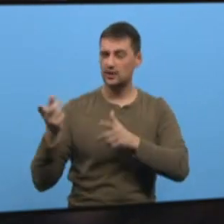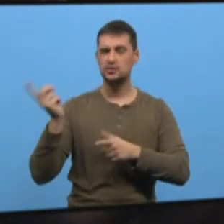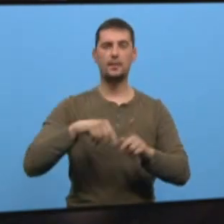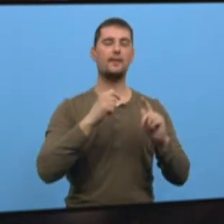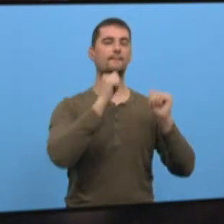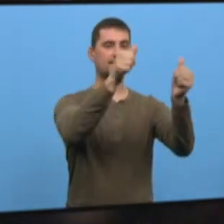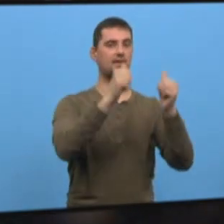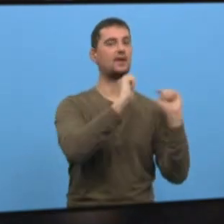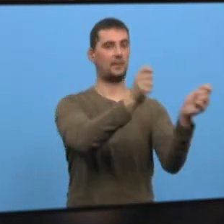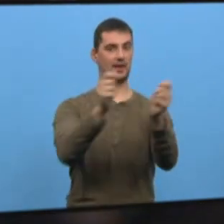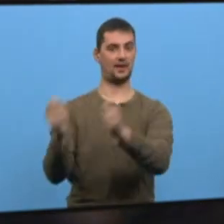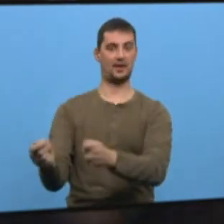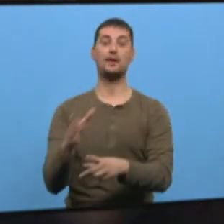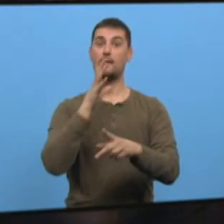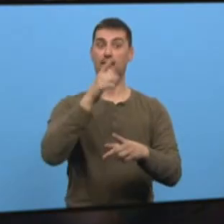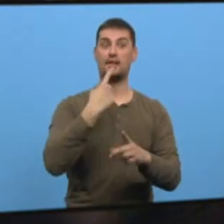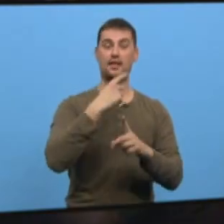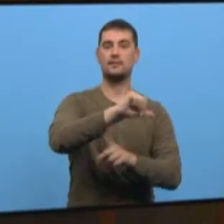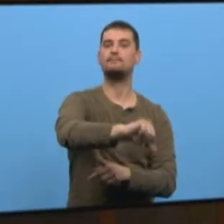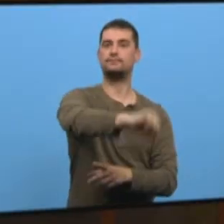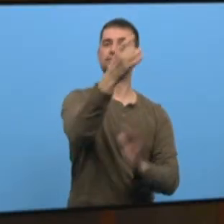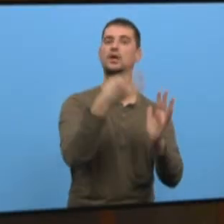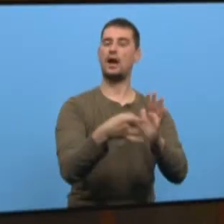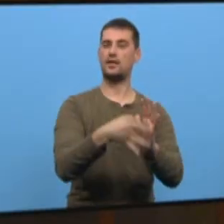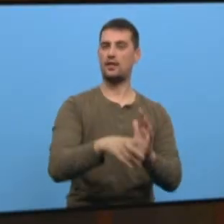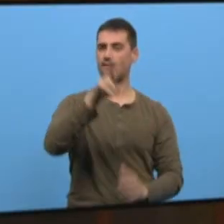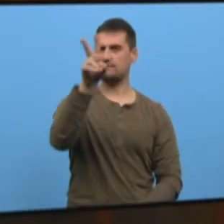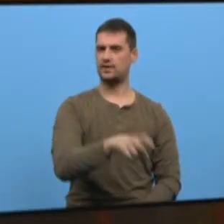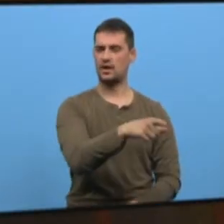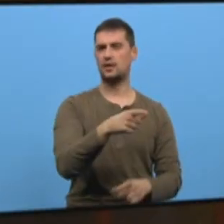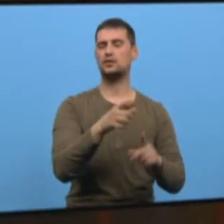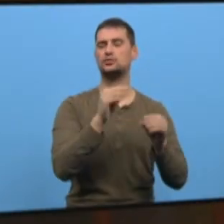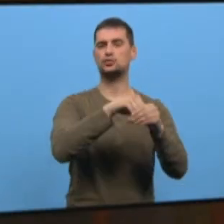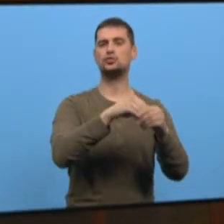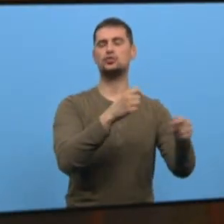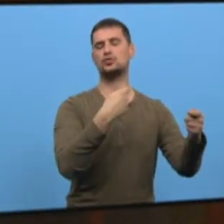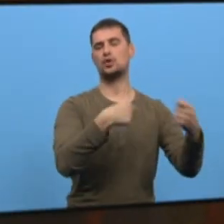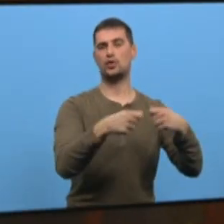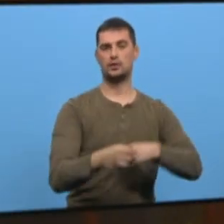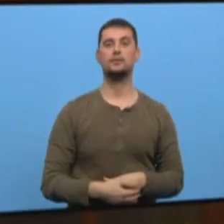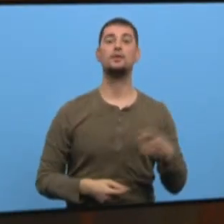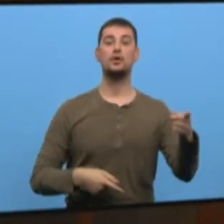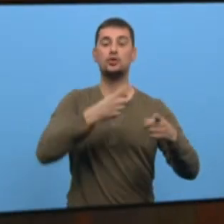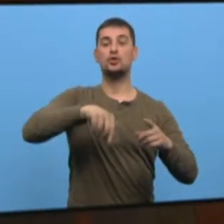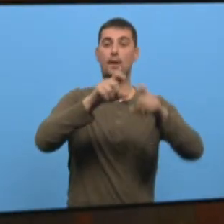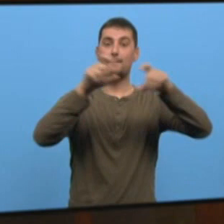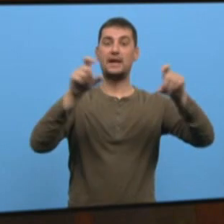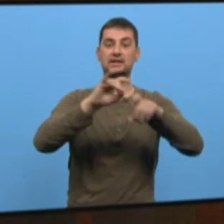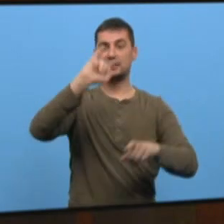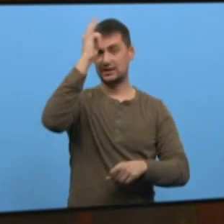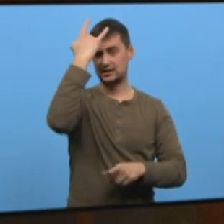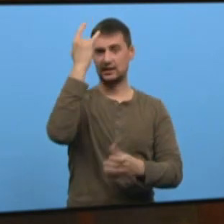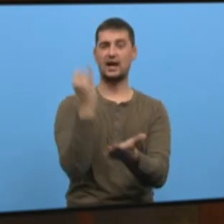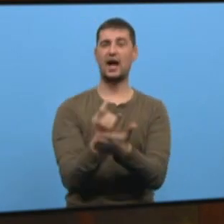diplomas que avalan a calidade do seus negocios beia una comercializadora de carne de cordero y cabrito producido